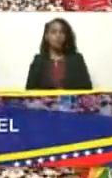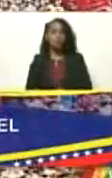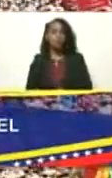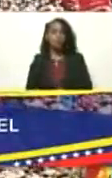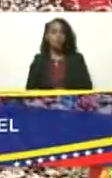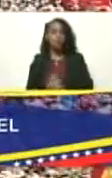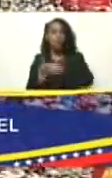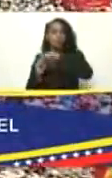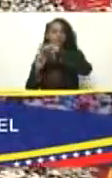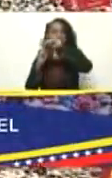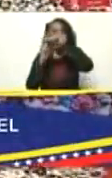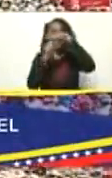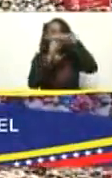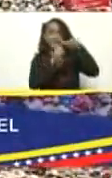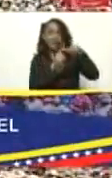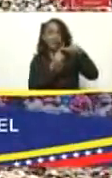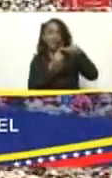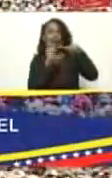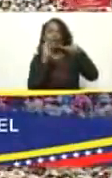apuntaron a Irak,